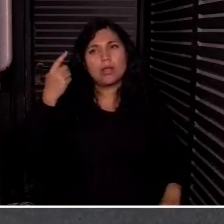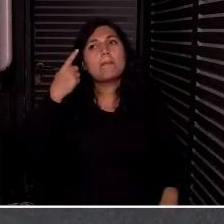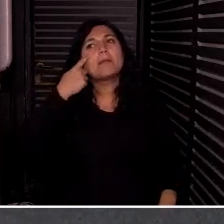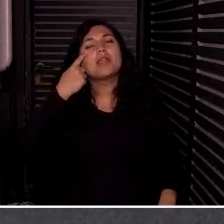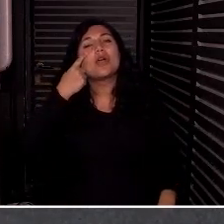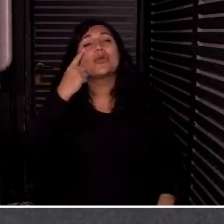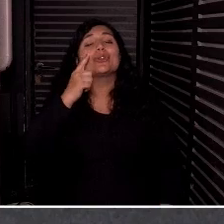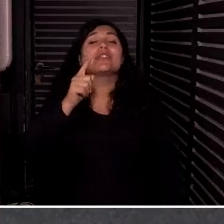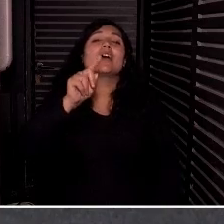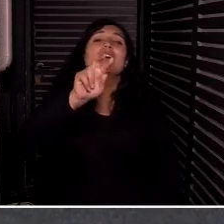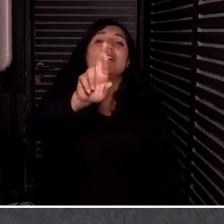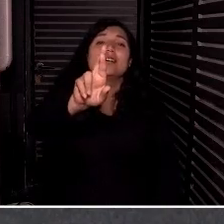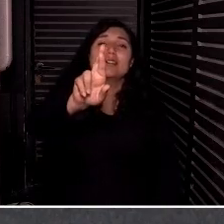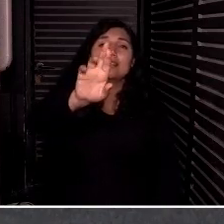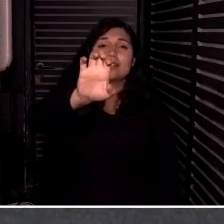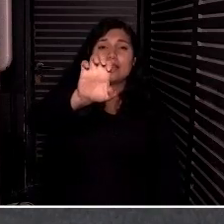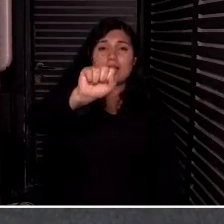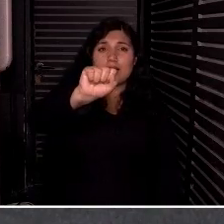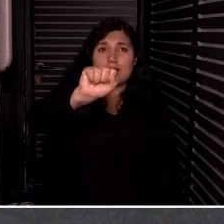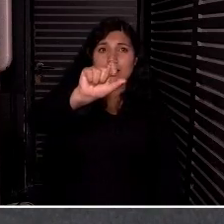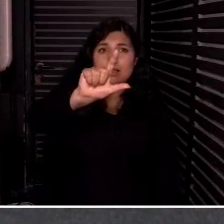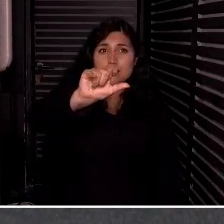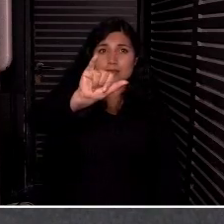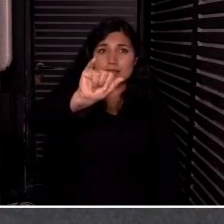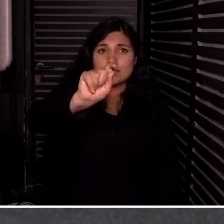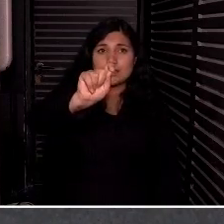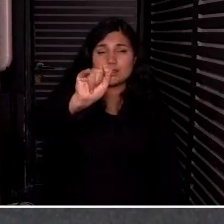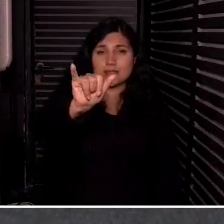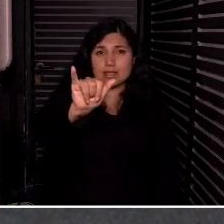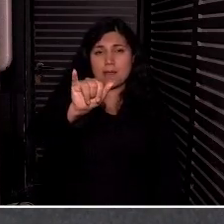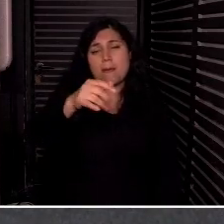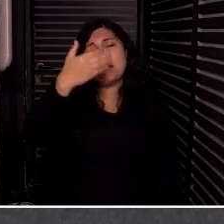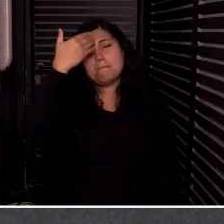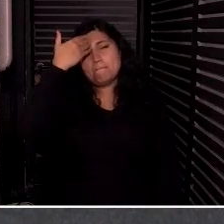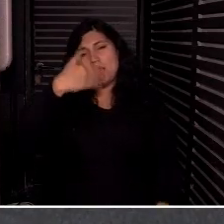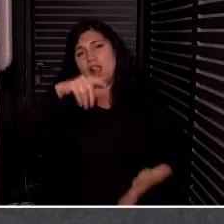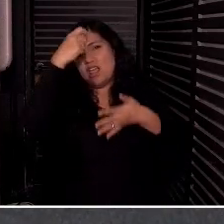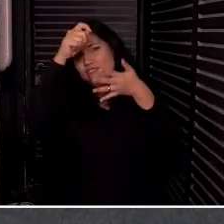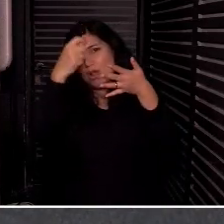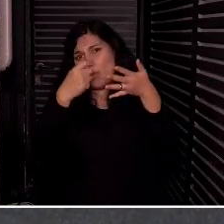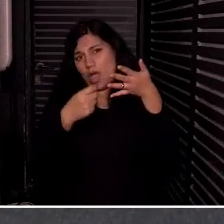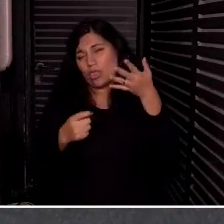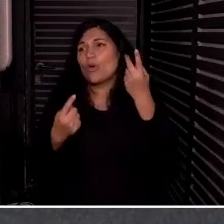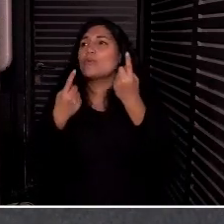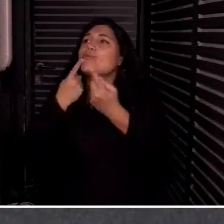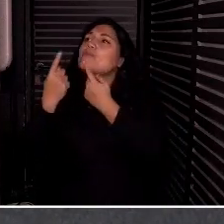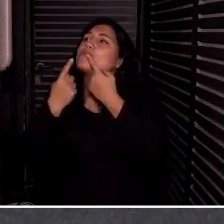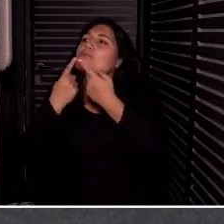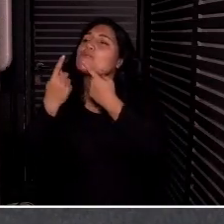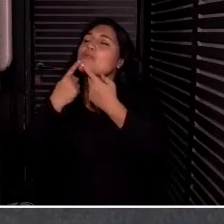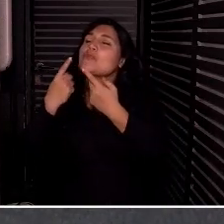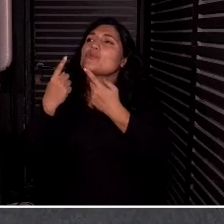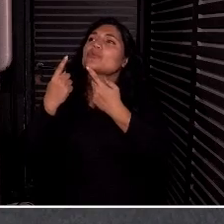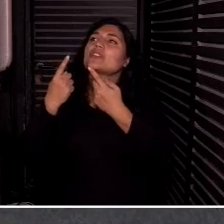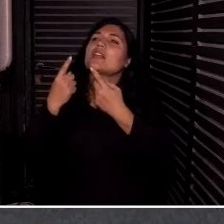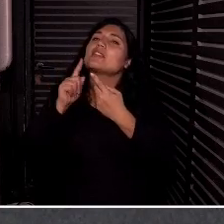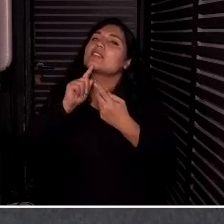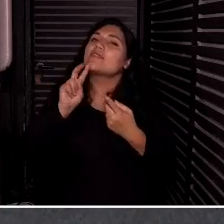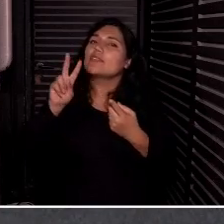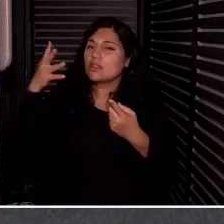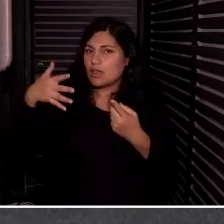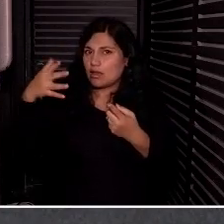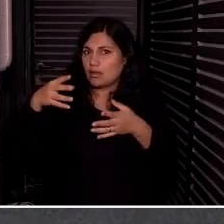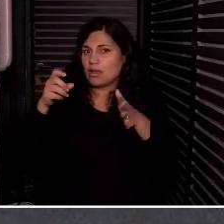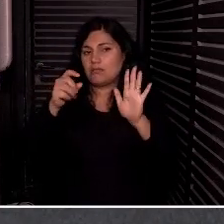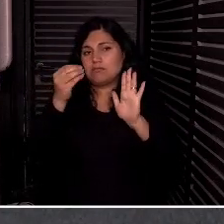reality muy mal evaluados en la encuesta Nacional de televisión Sí con notas rojas y con mucho escándalo